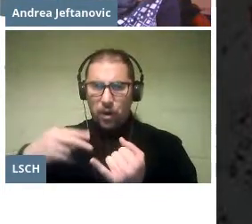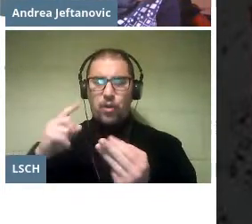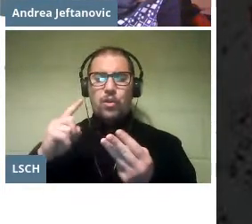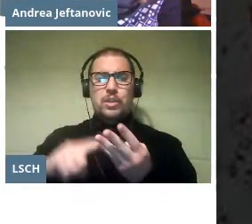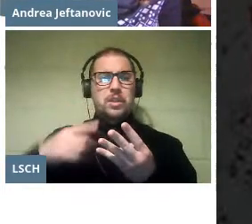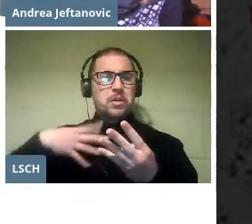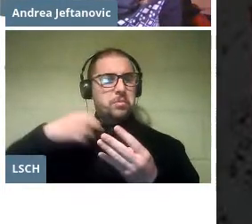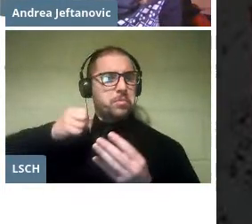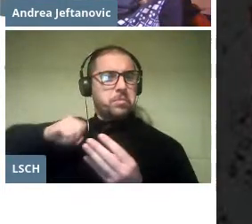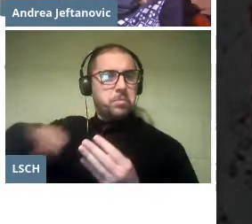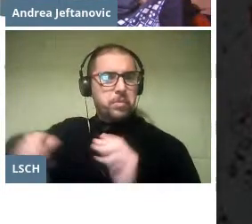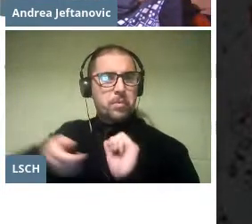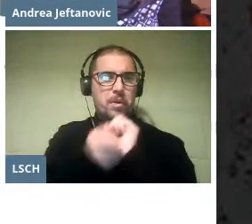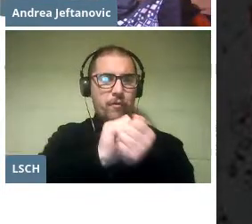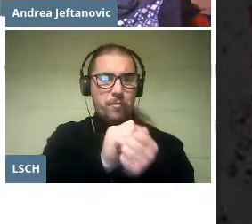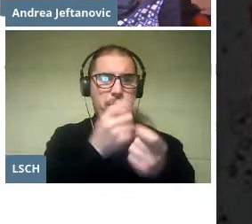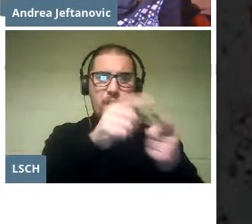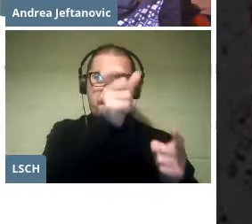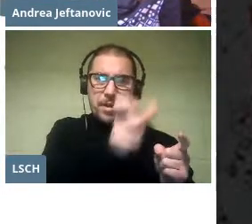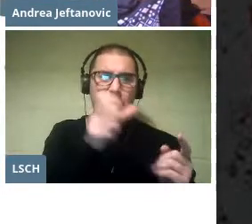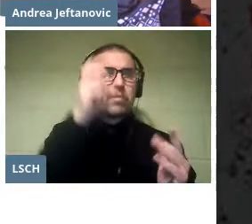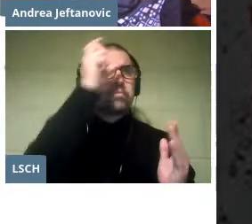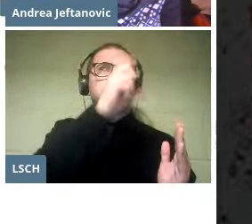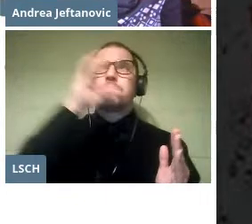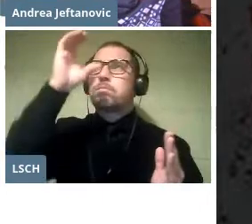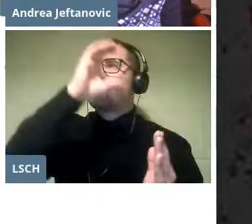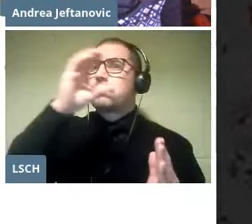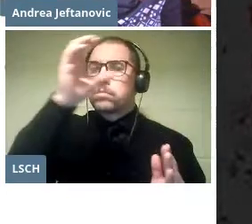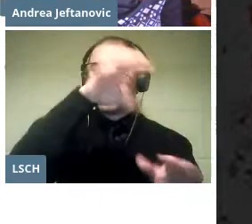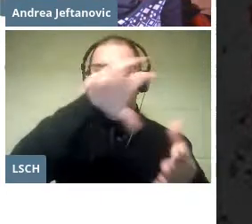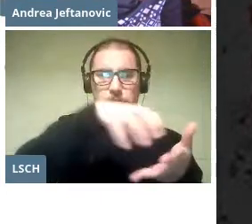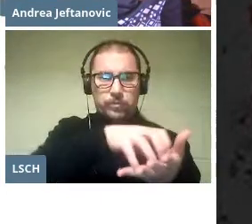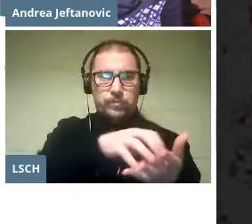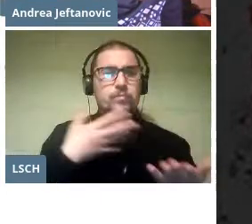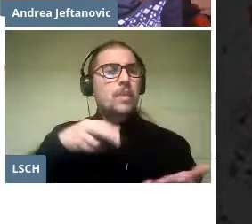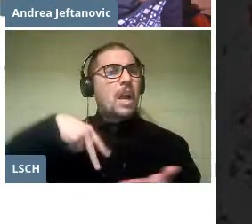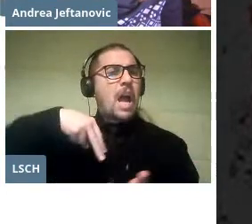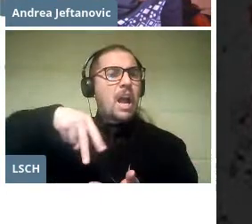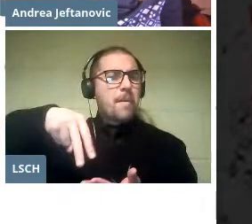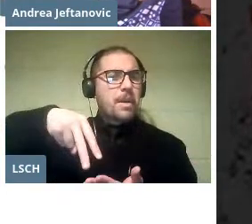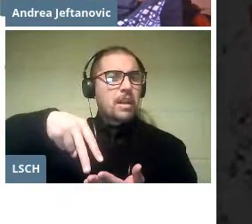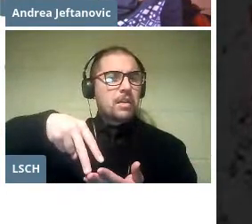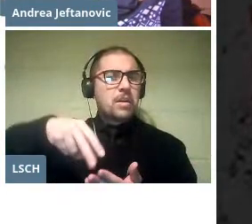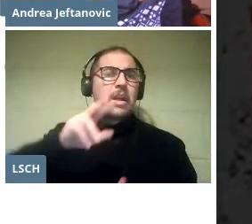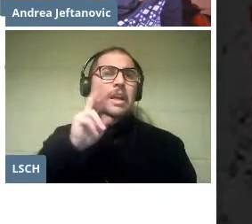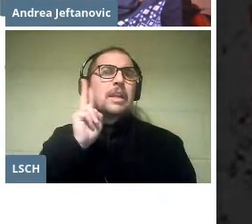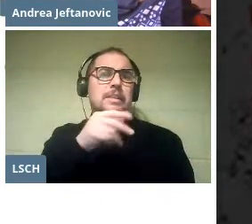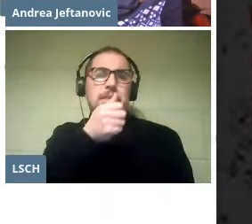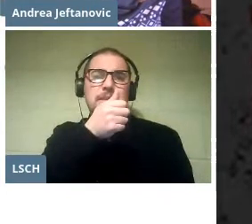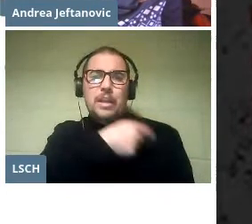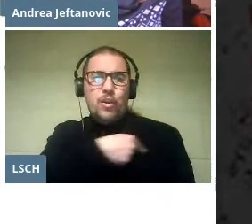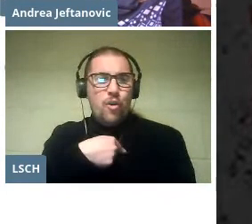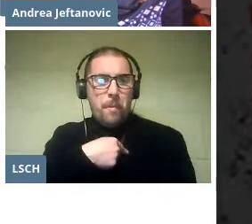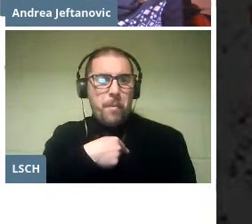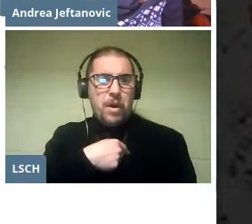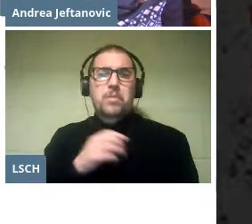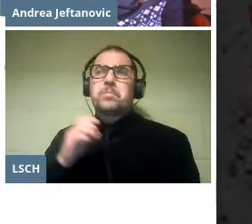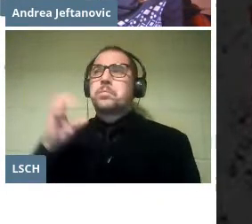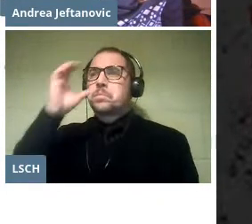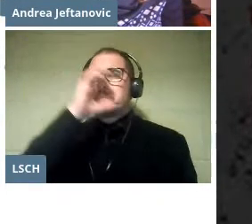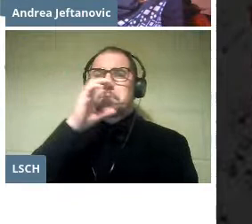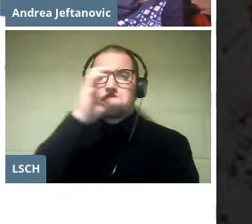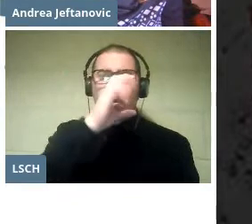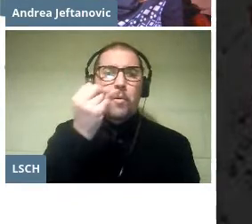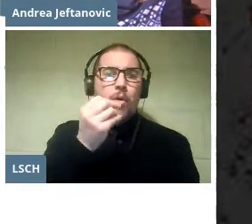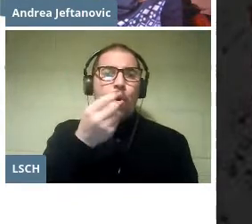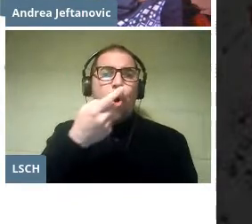nos convertimos en otro. El deseo de caminar en el anonimato, como experiencia de alteridad,